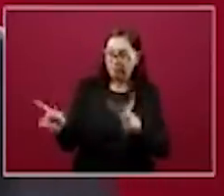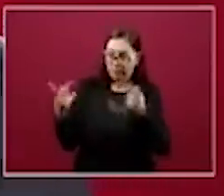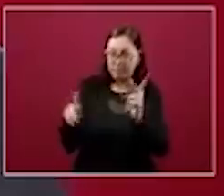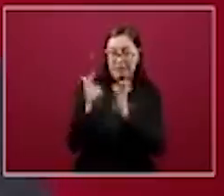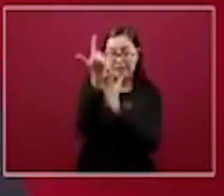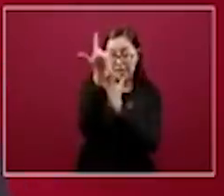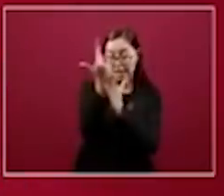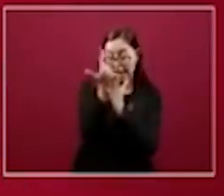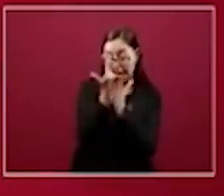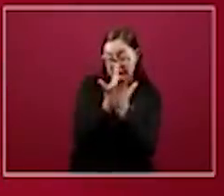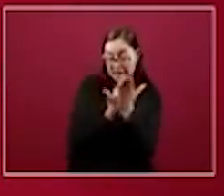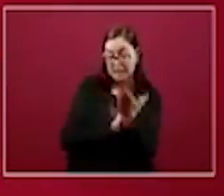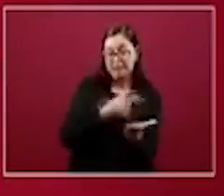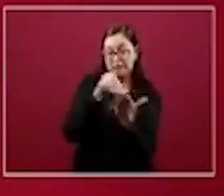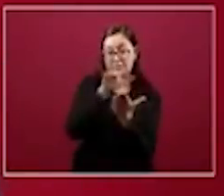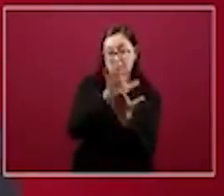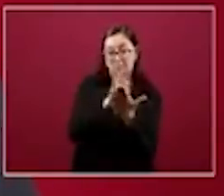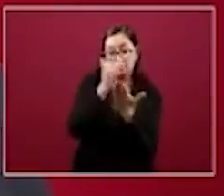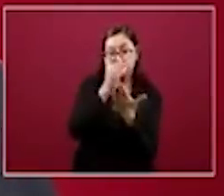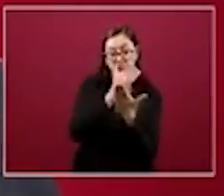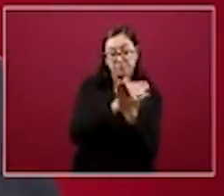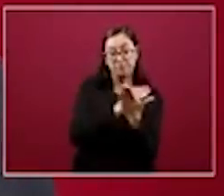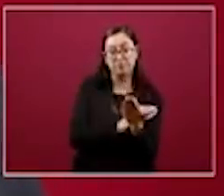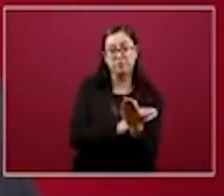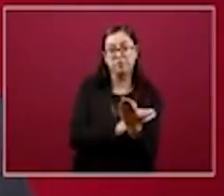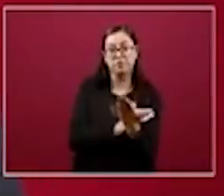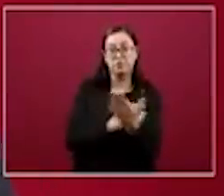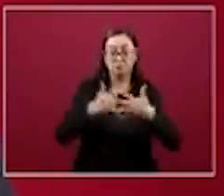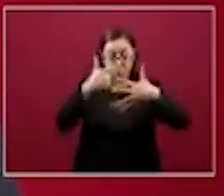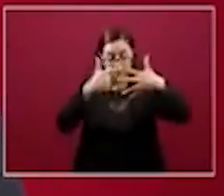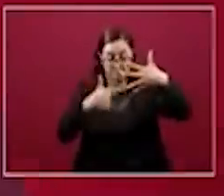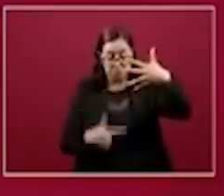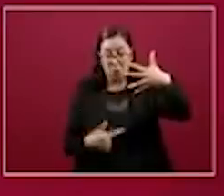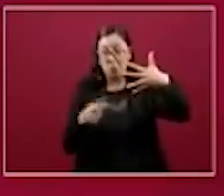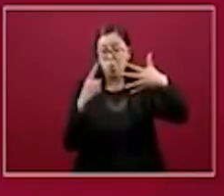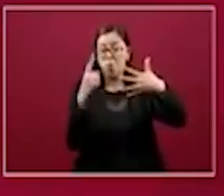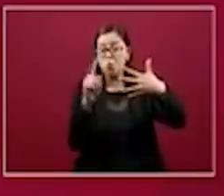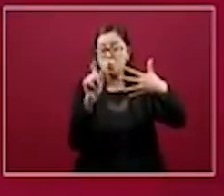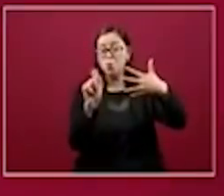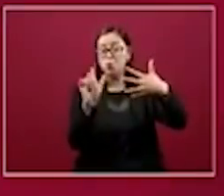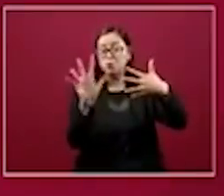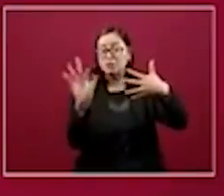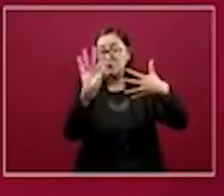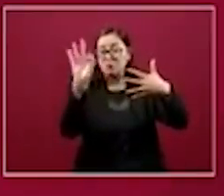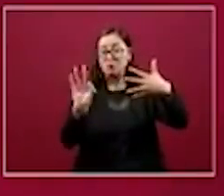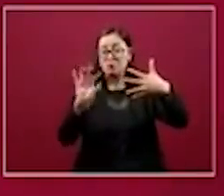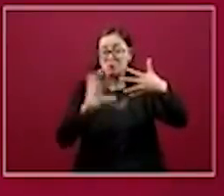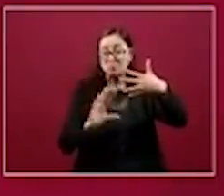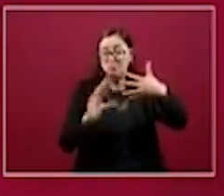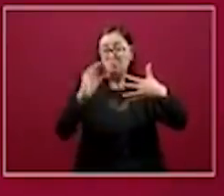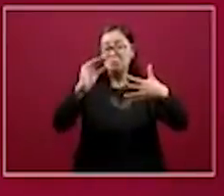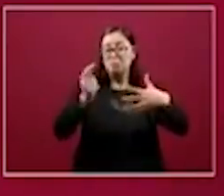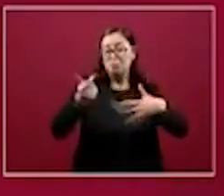todos los contratos se quedan en el 1.5% de los proveedores.